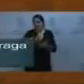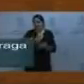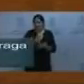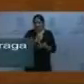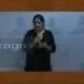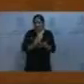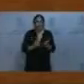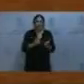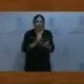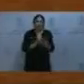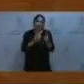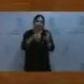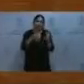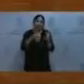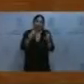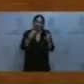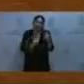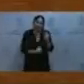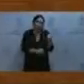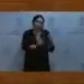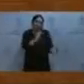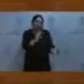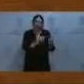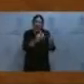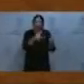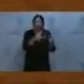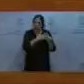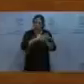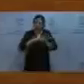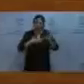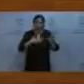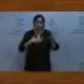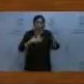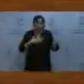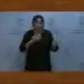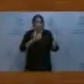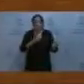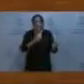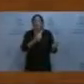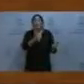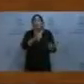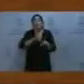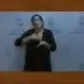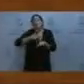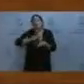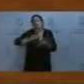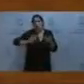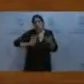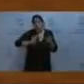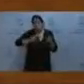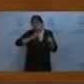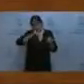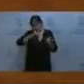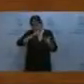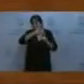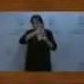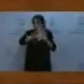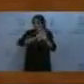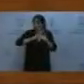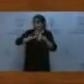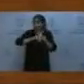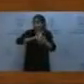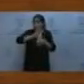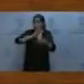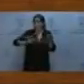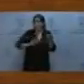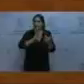en esa discusión. Usted dice que es solo la crisis, ¿eh? Yo le puedo admitir una parte de la crisis y le voy a aportar